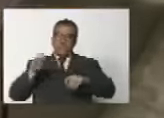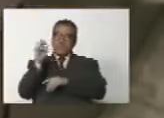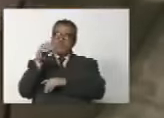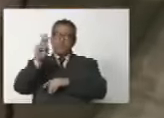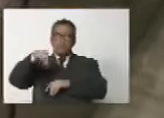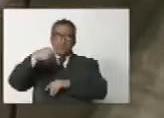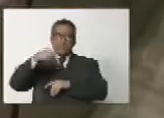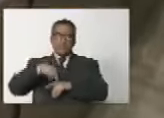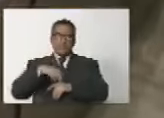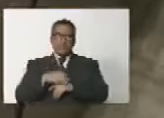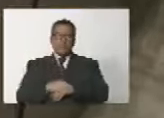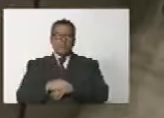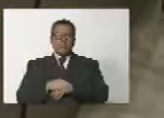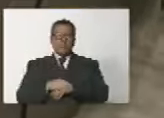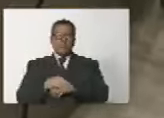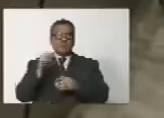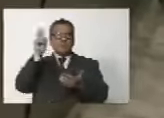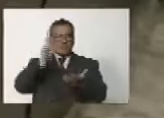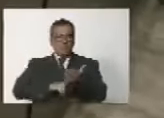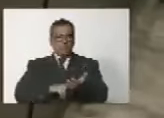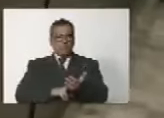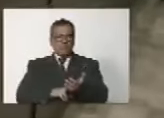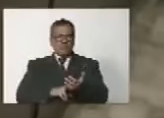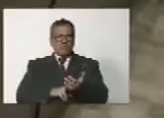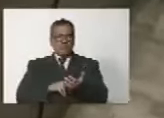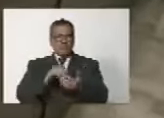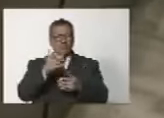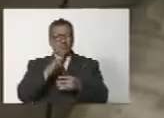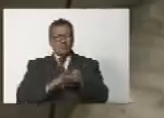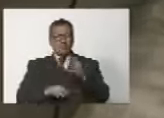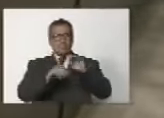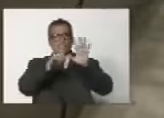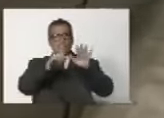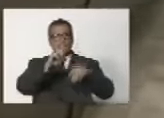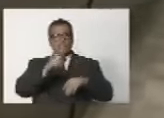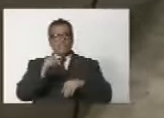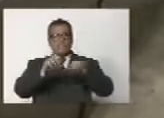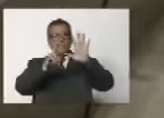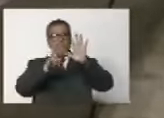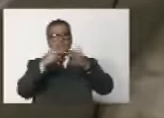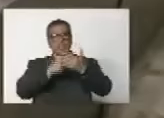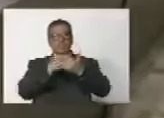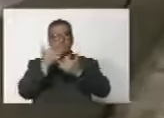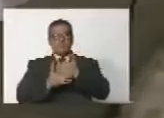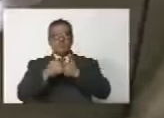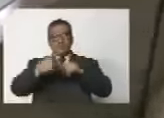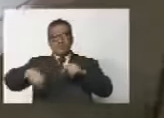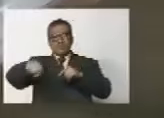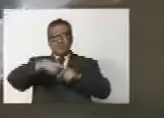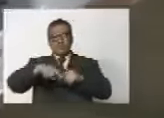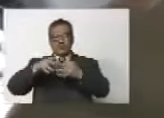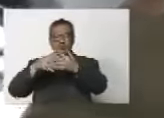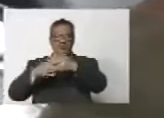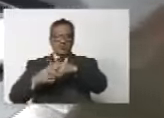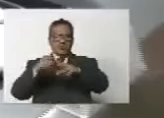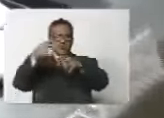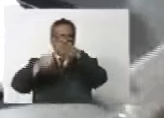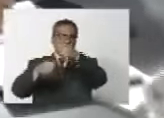asamblea, y se aprobaron un promedio de 6 o 7 proyectos por circuito comunal.